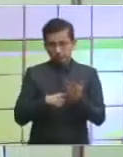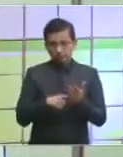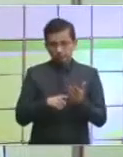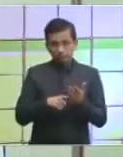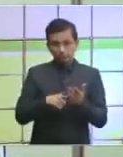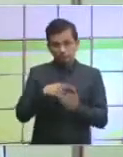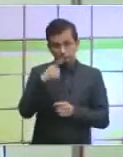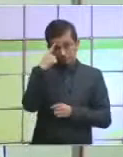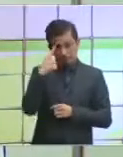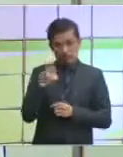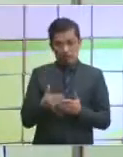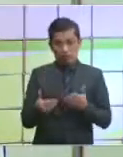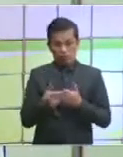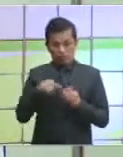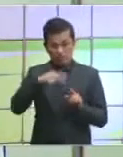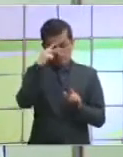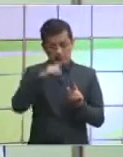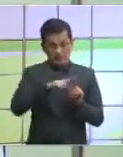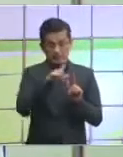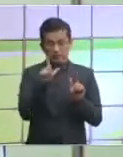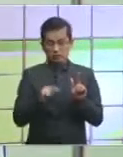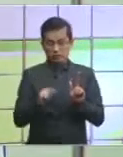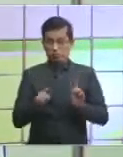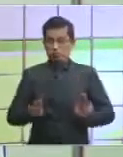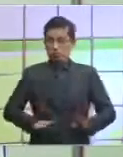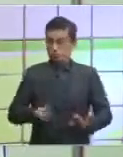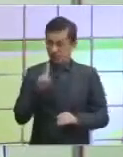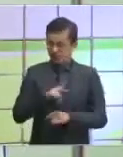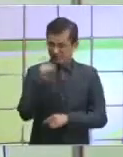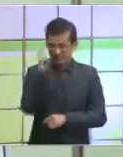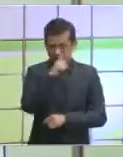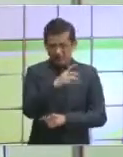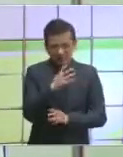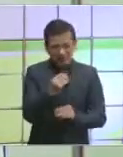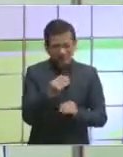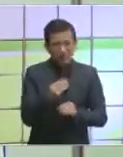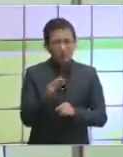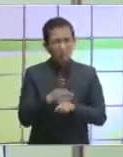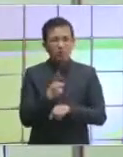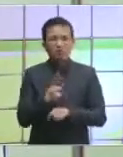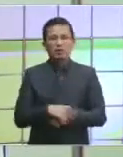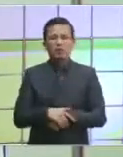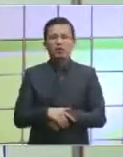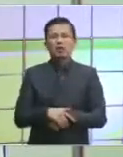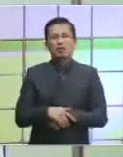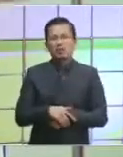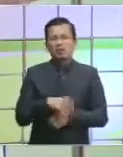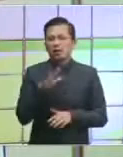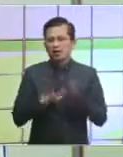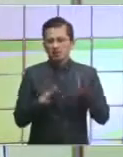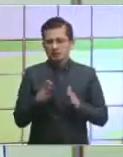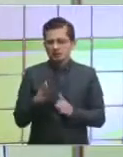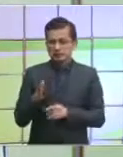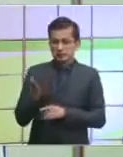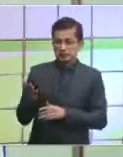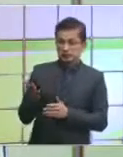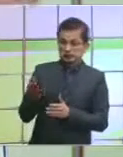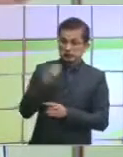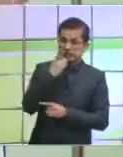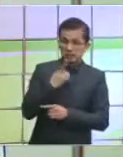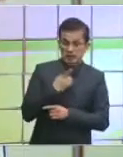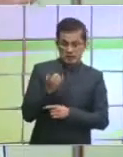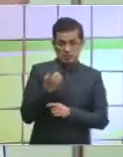complicadas que está viviendo el país en estas situaciones donde por un lado se nos dice se nos